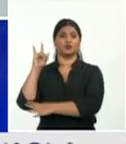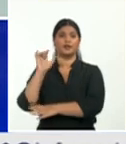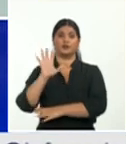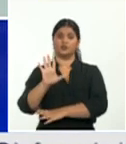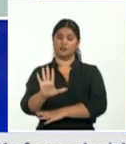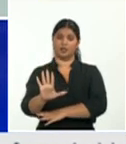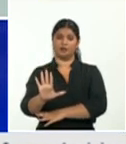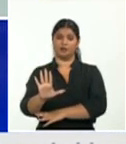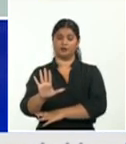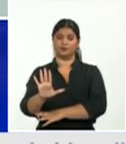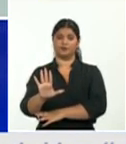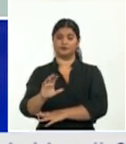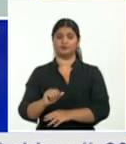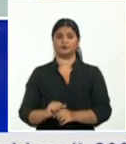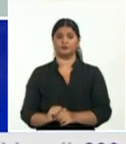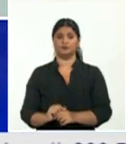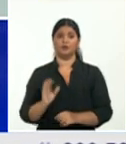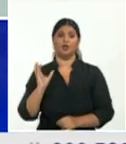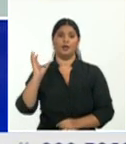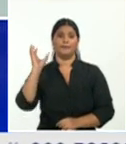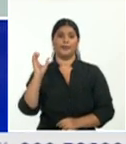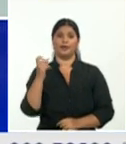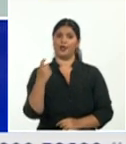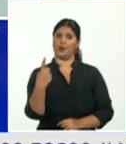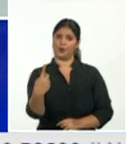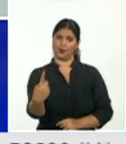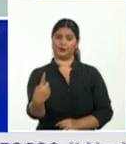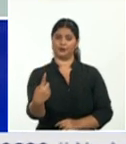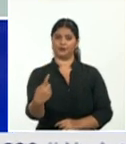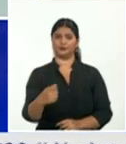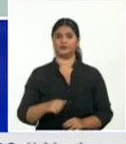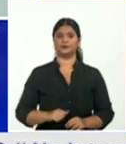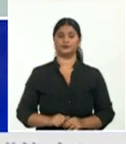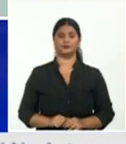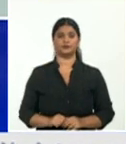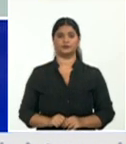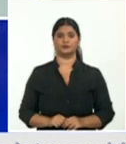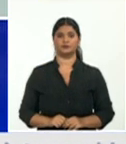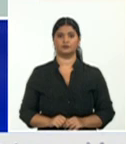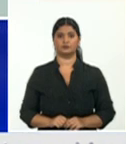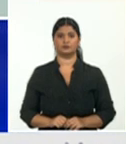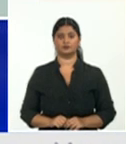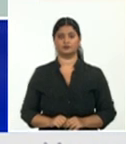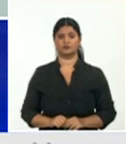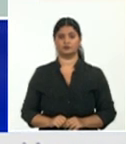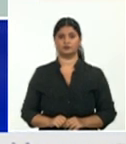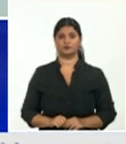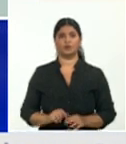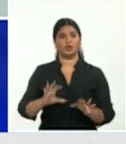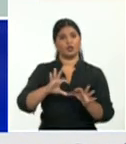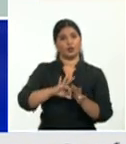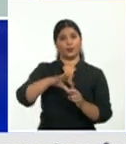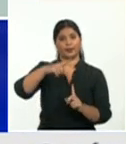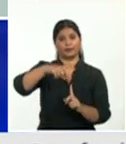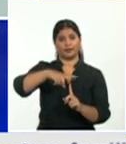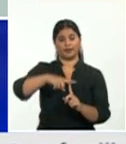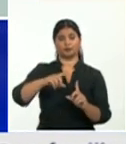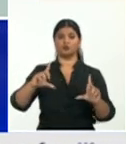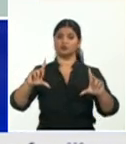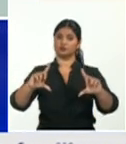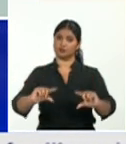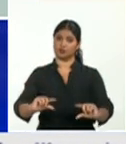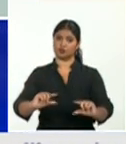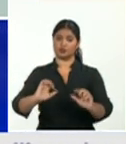Julio Antonio Mella, un caso autóctono ayer. Guantánamo logra reducir el número de